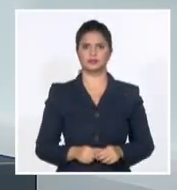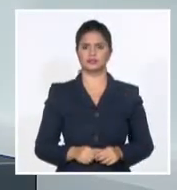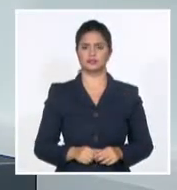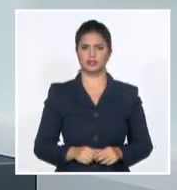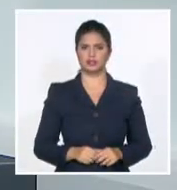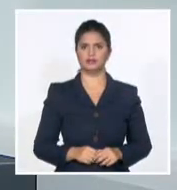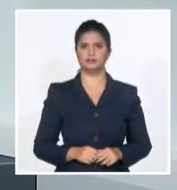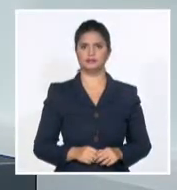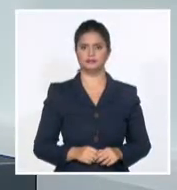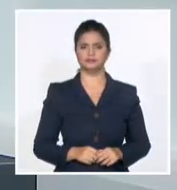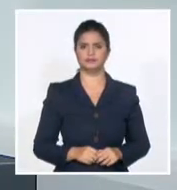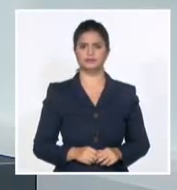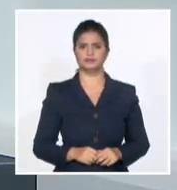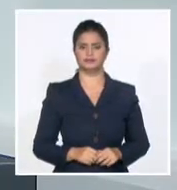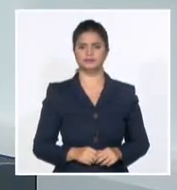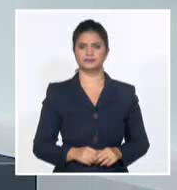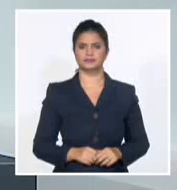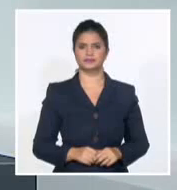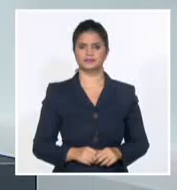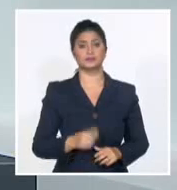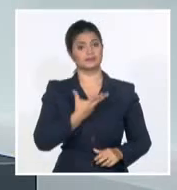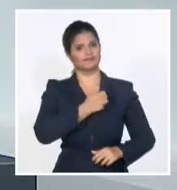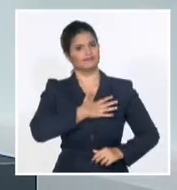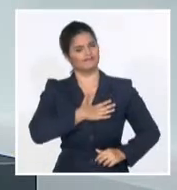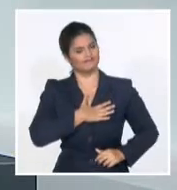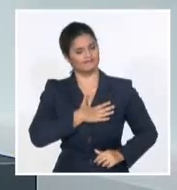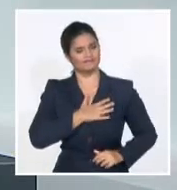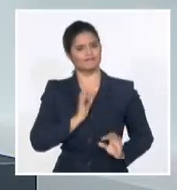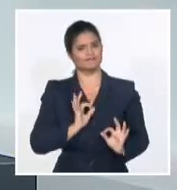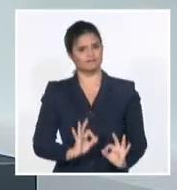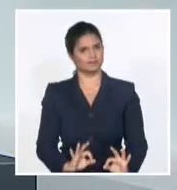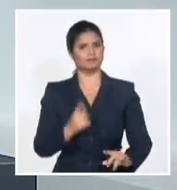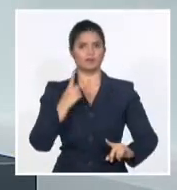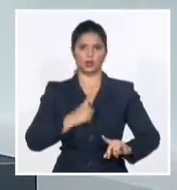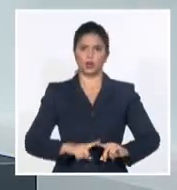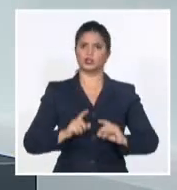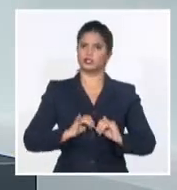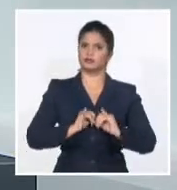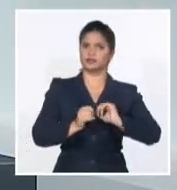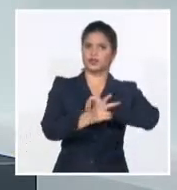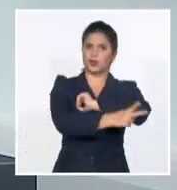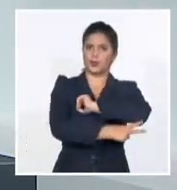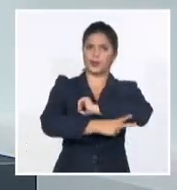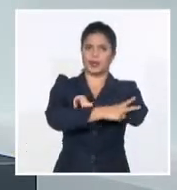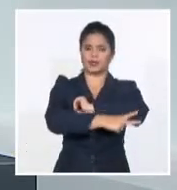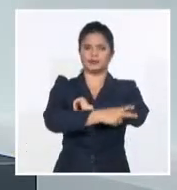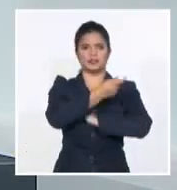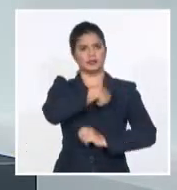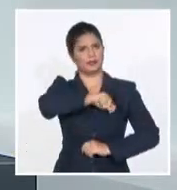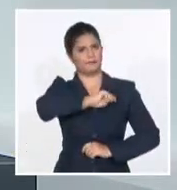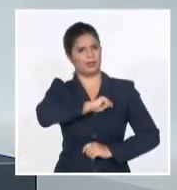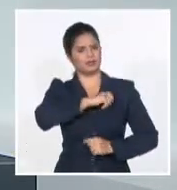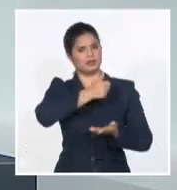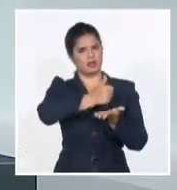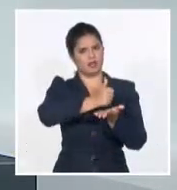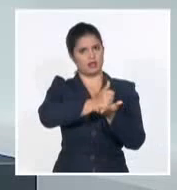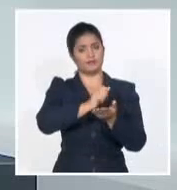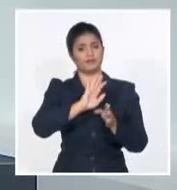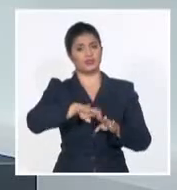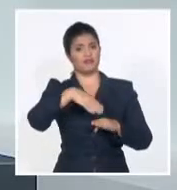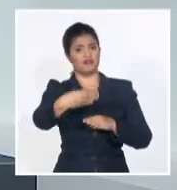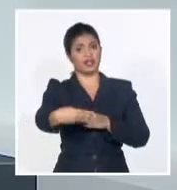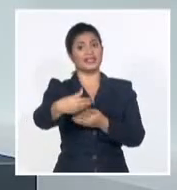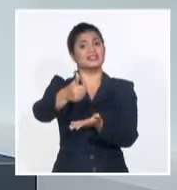Que nos siguen estremeciendo. Y en Madrid se produjo una manifestación devenida disturbio violento frente a la sede oficial del gubernamental Partido Socialista